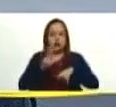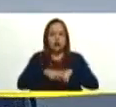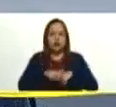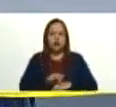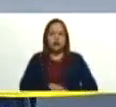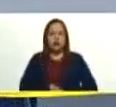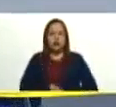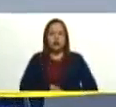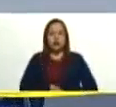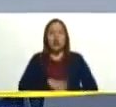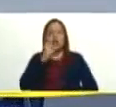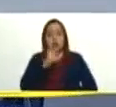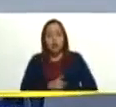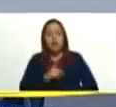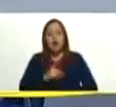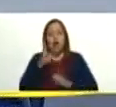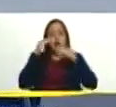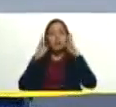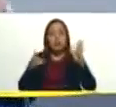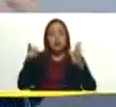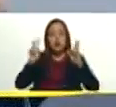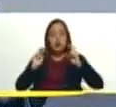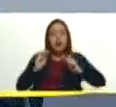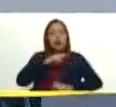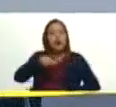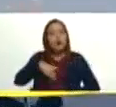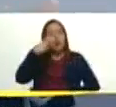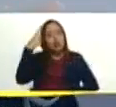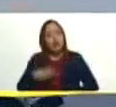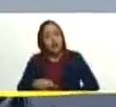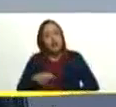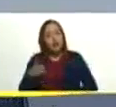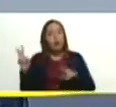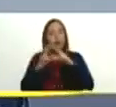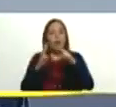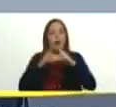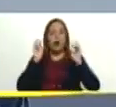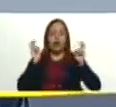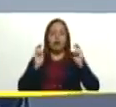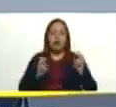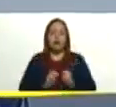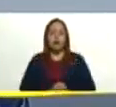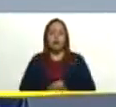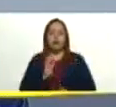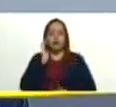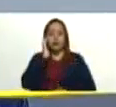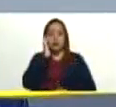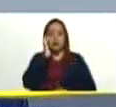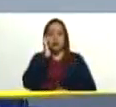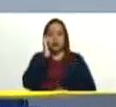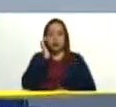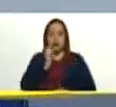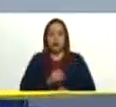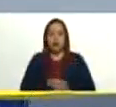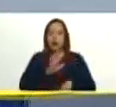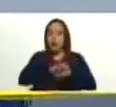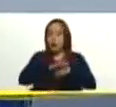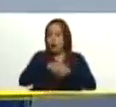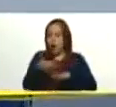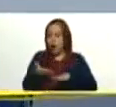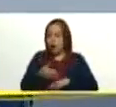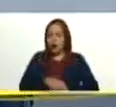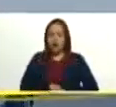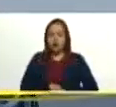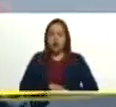address that. Hay que abordar ese tema. Nosotros tenemos que abordarlo. Our space and outer space is important to us. It's not only